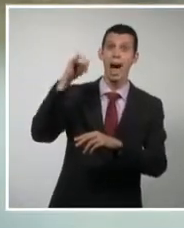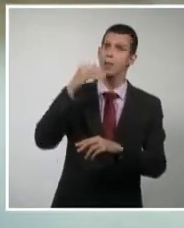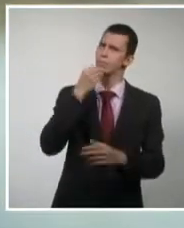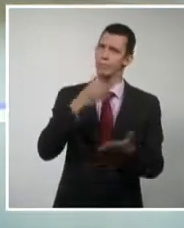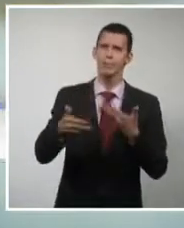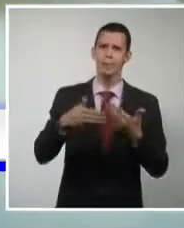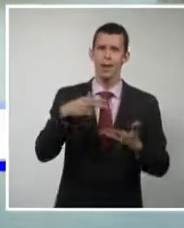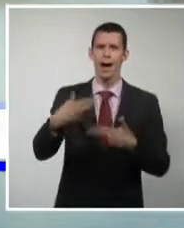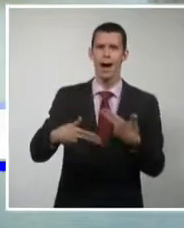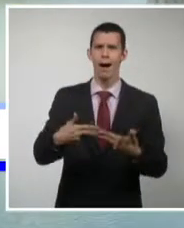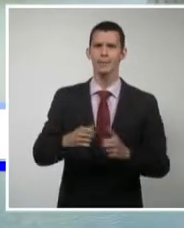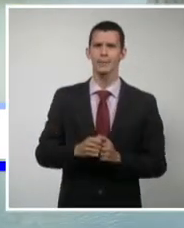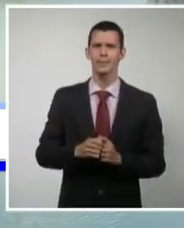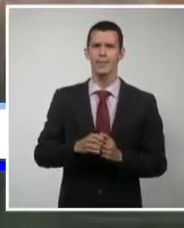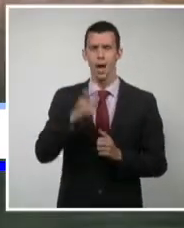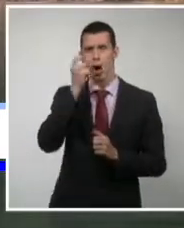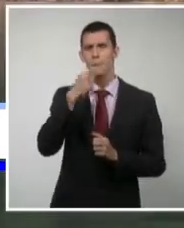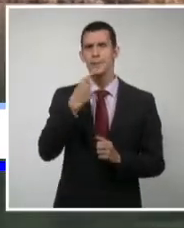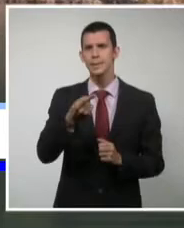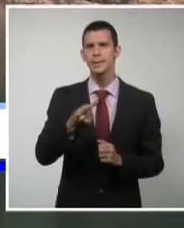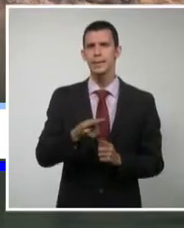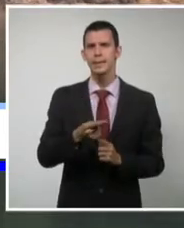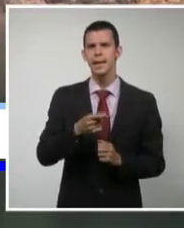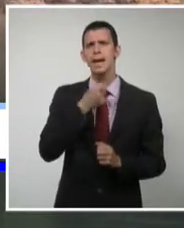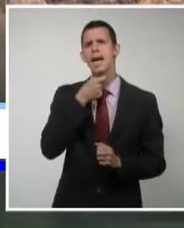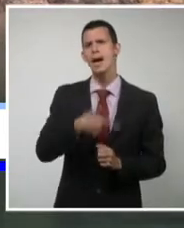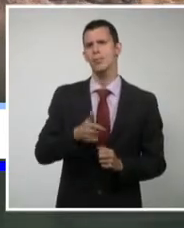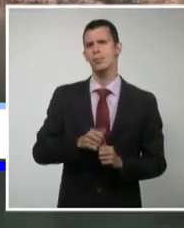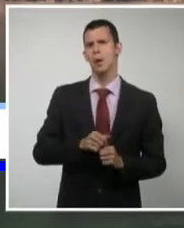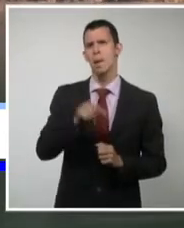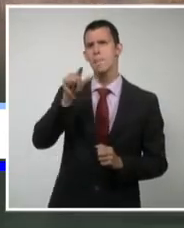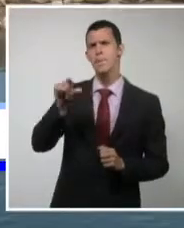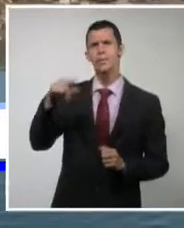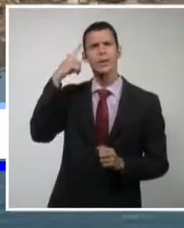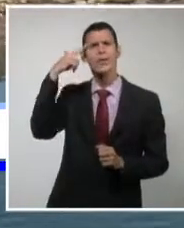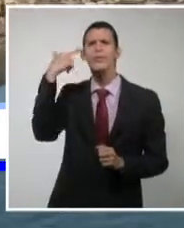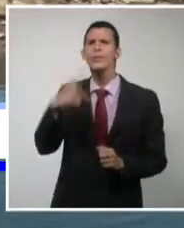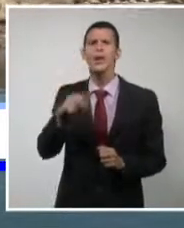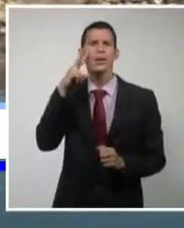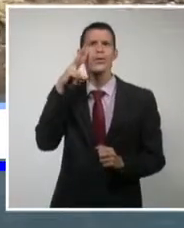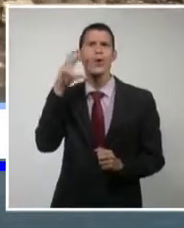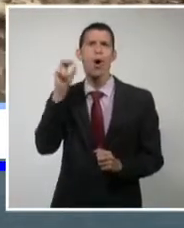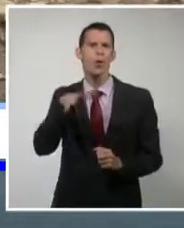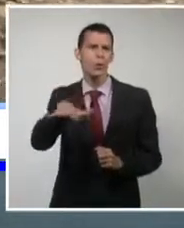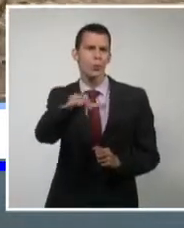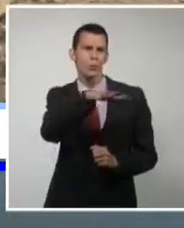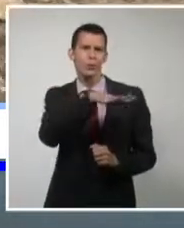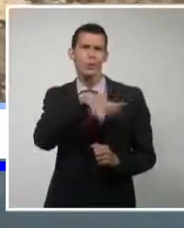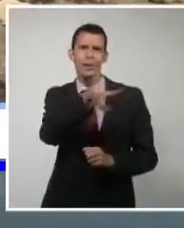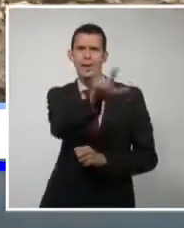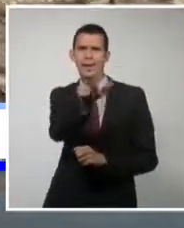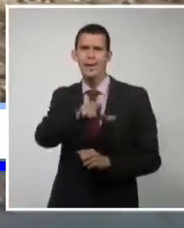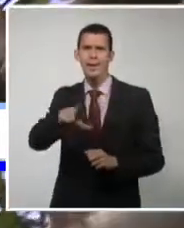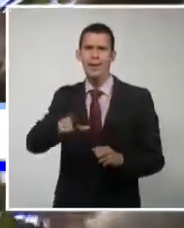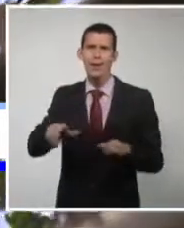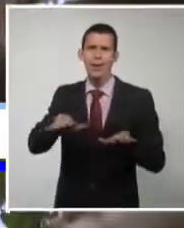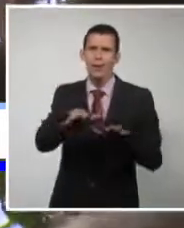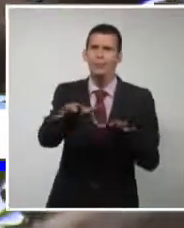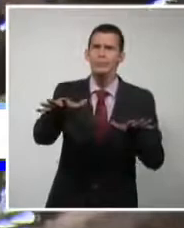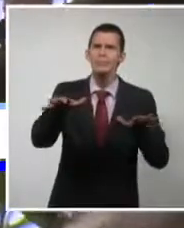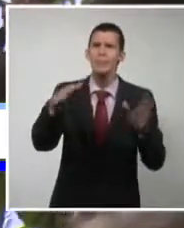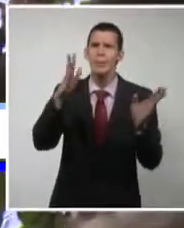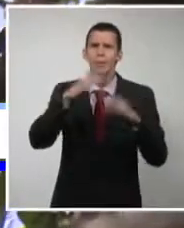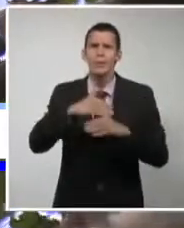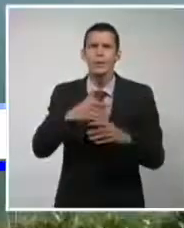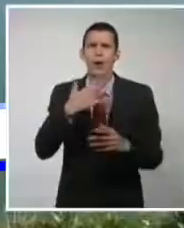Para quien no conoce la Navanilla, cada recodo es un descubrimiento. Un islote visible porque la sequía golpea al embalse,